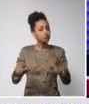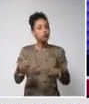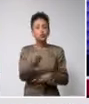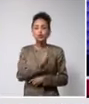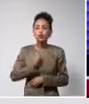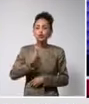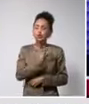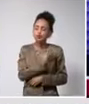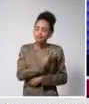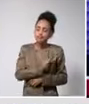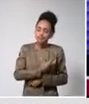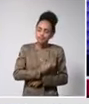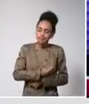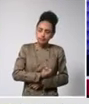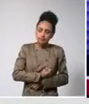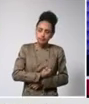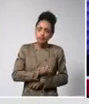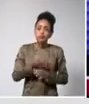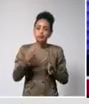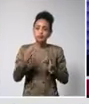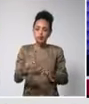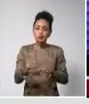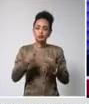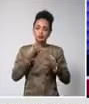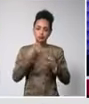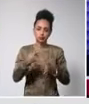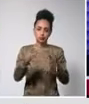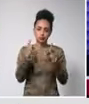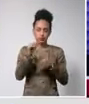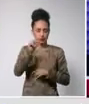y reiteramos nuestras condolencias a familiares y amistades.